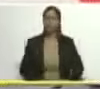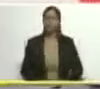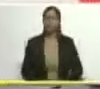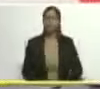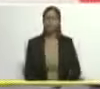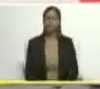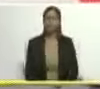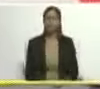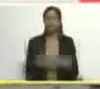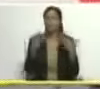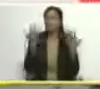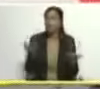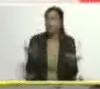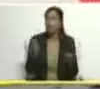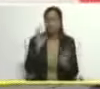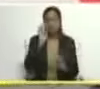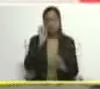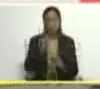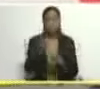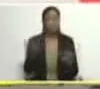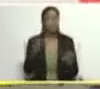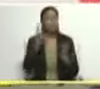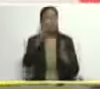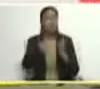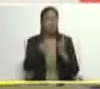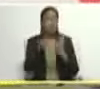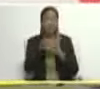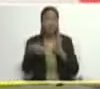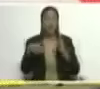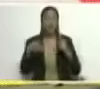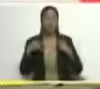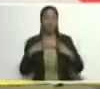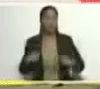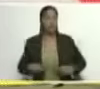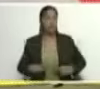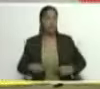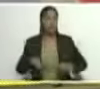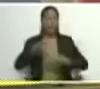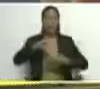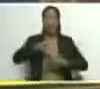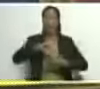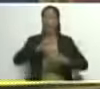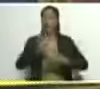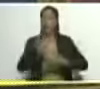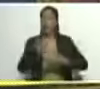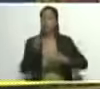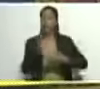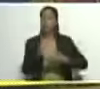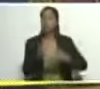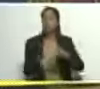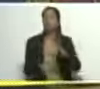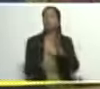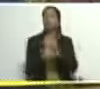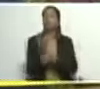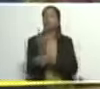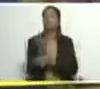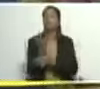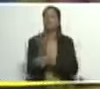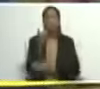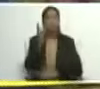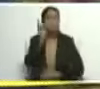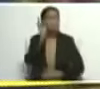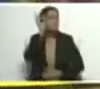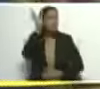en fin, por el derecho a la vida. El ALBA, que nació como una alternativa